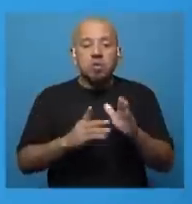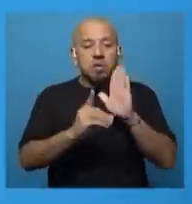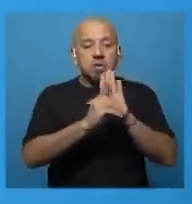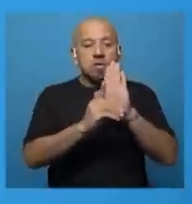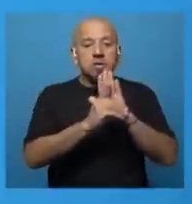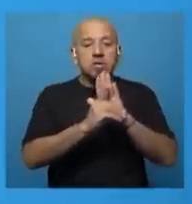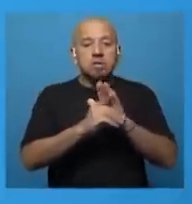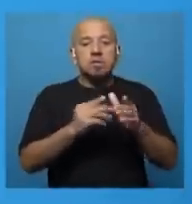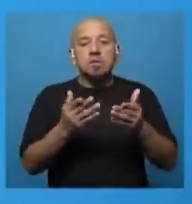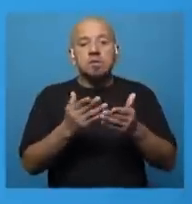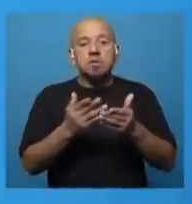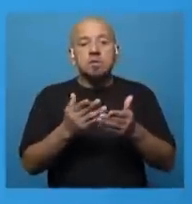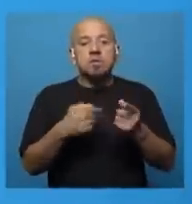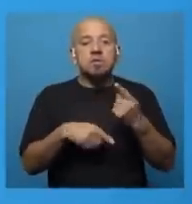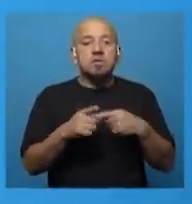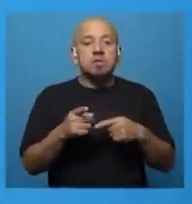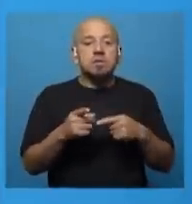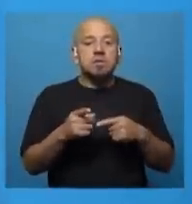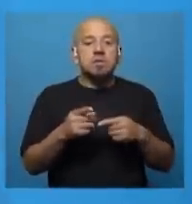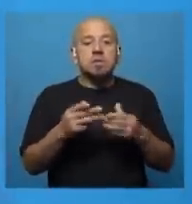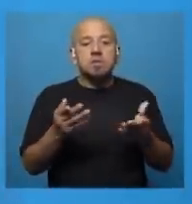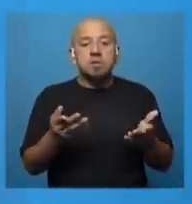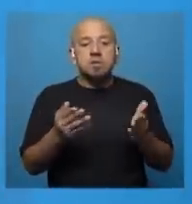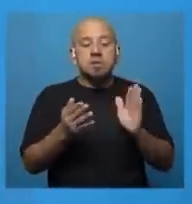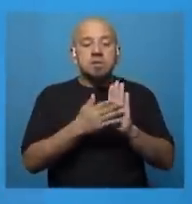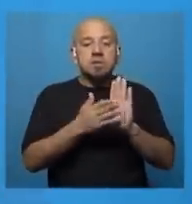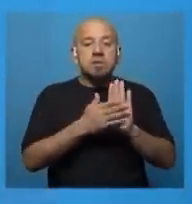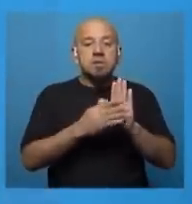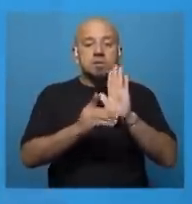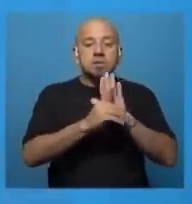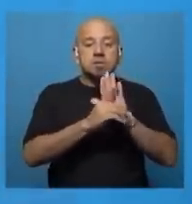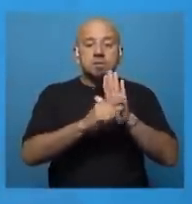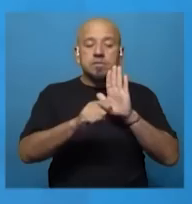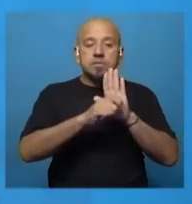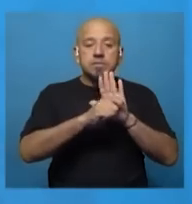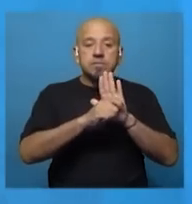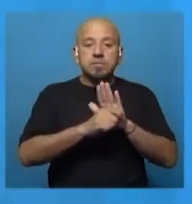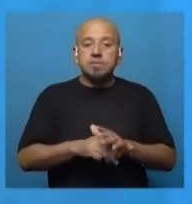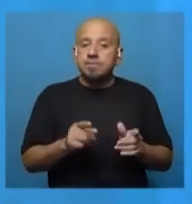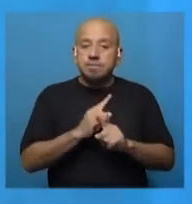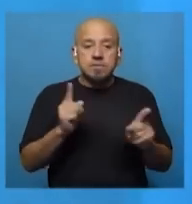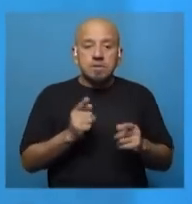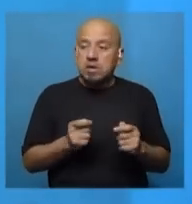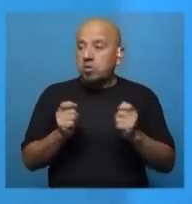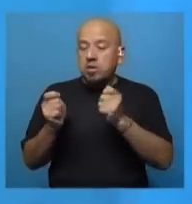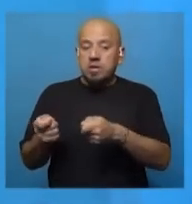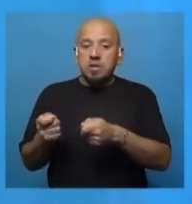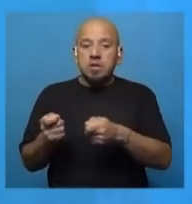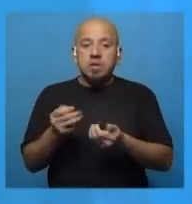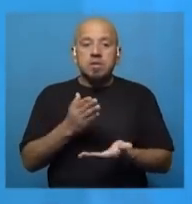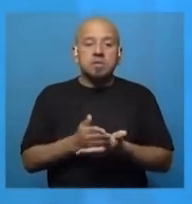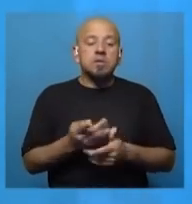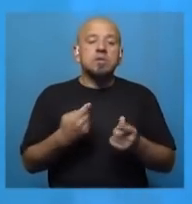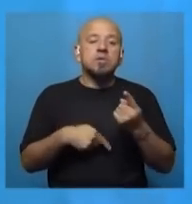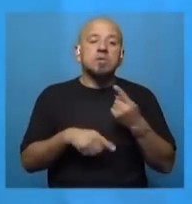tan denostado Sí habilitaba en uno de sus artículos a no otorgar el pasaporte O sea